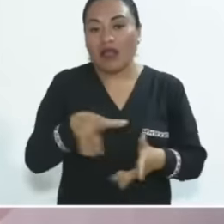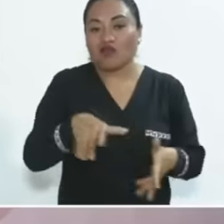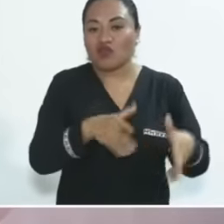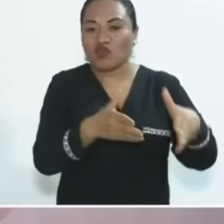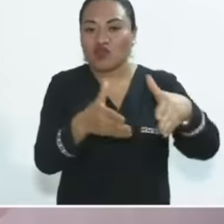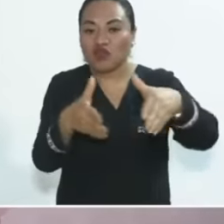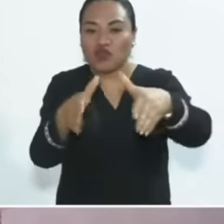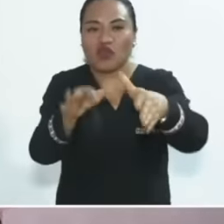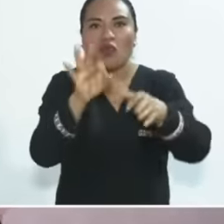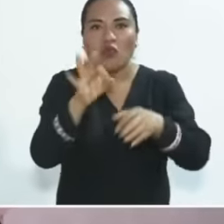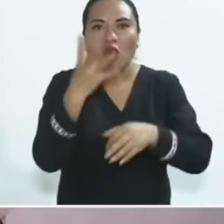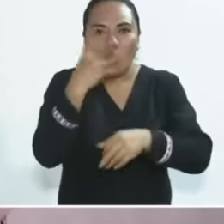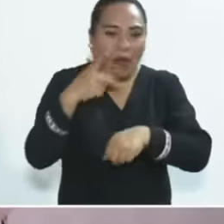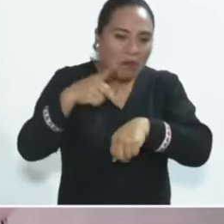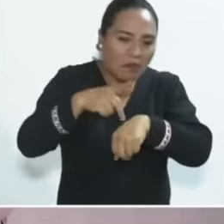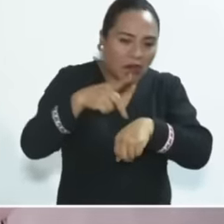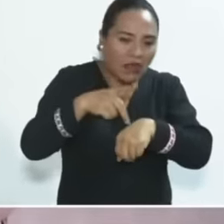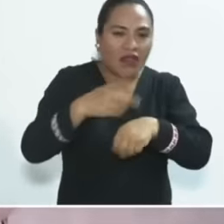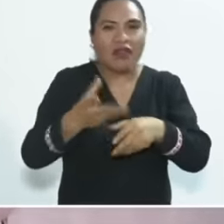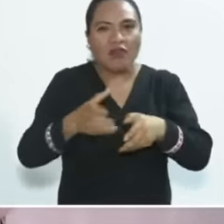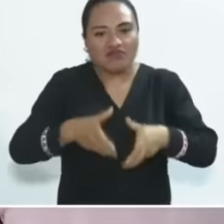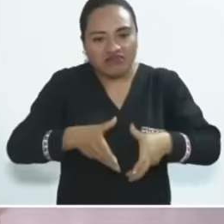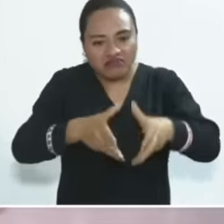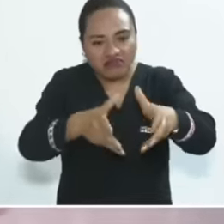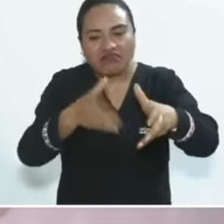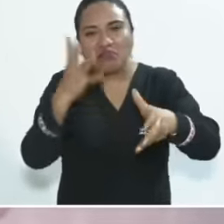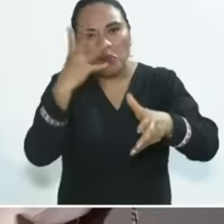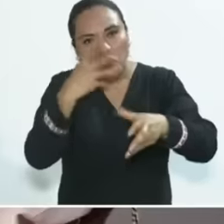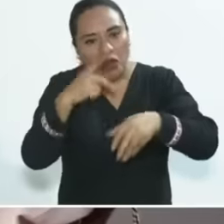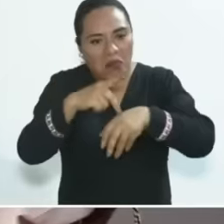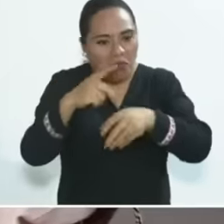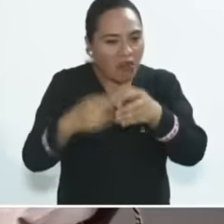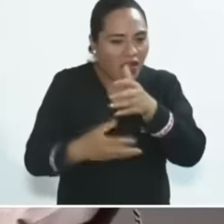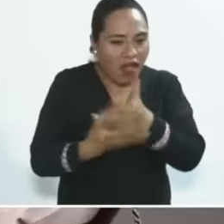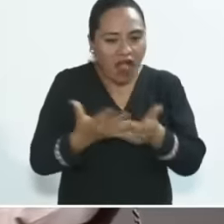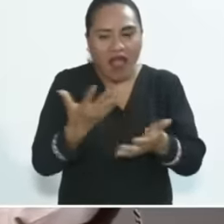artesanales, bellísimos. Hay